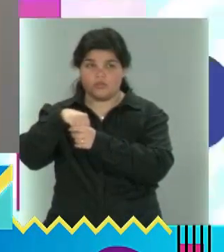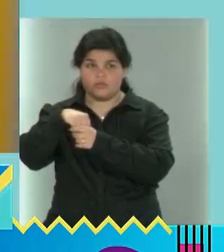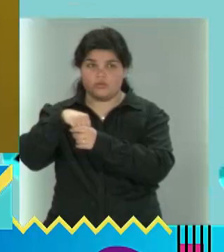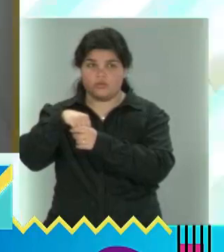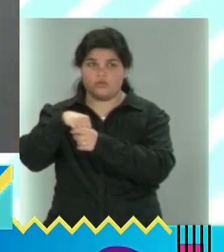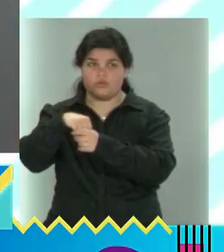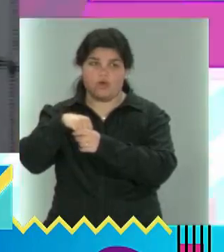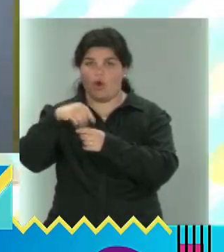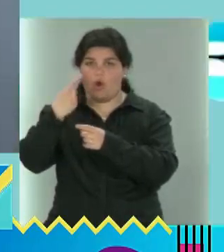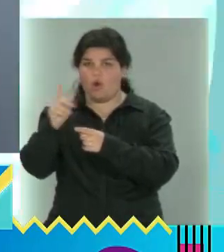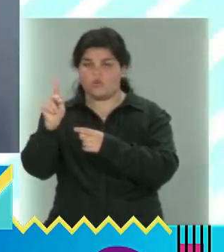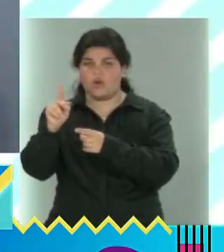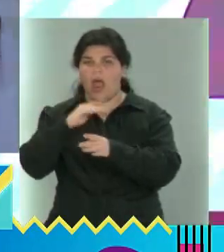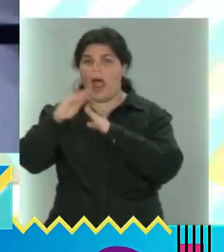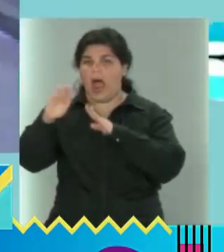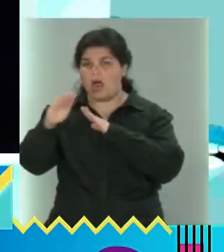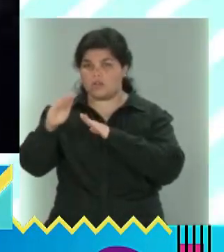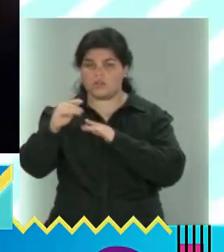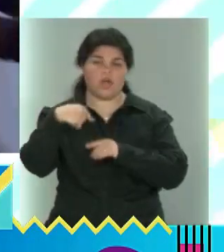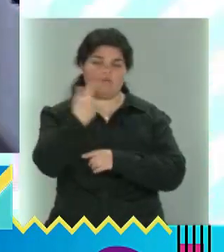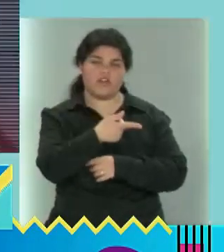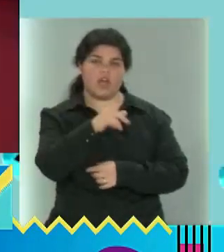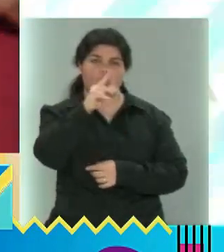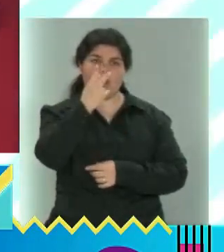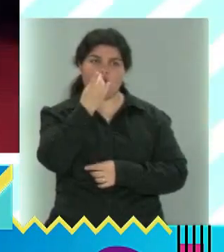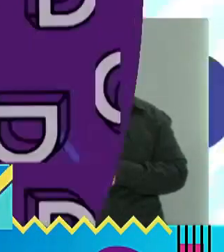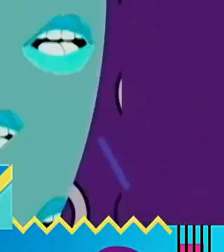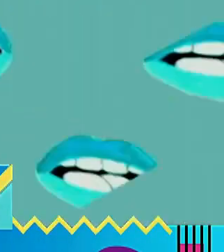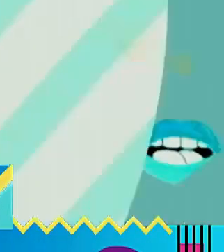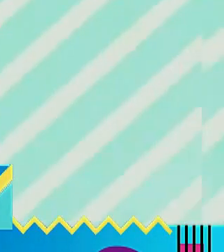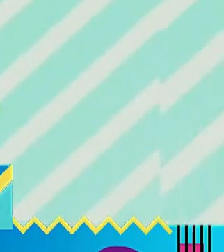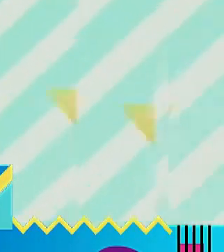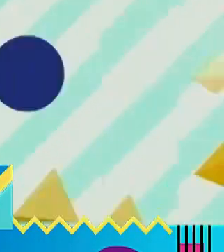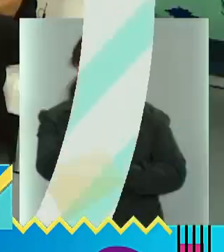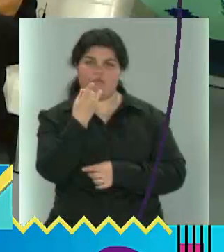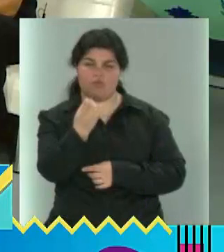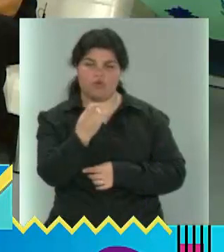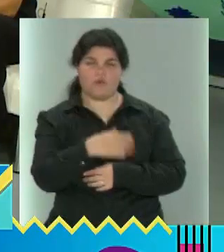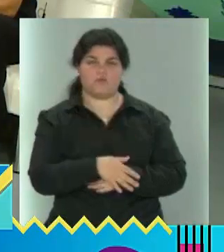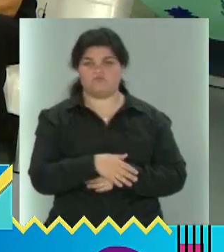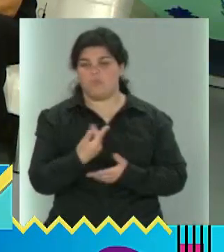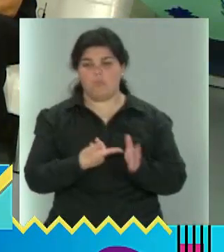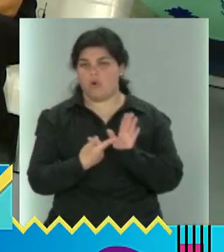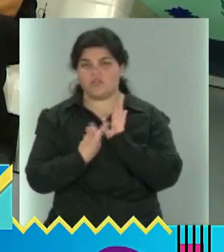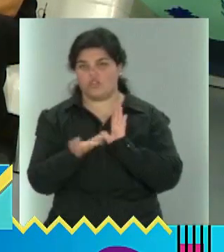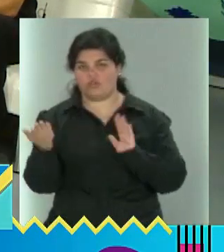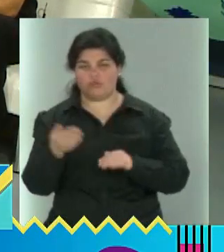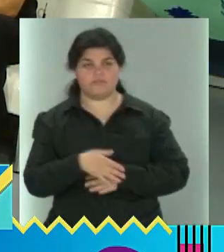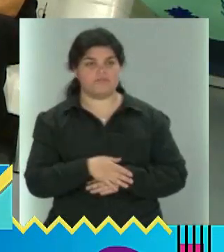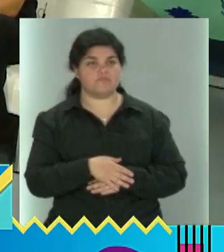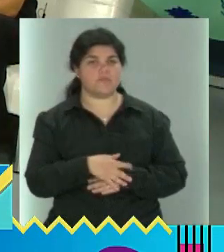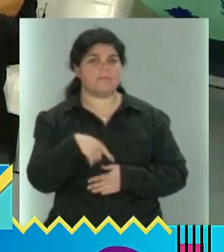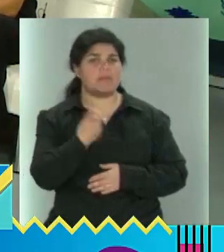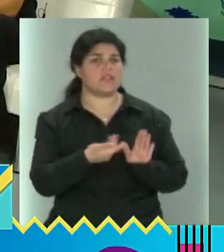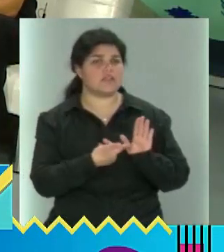Wushu, que es arte marcial. O sea, vamos a mostrar un poco de todo lo que hacemos. Bien. Antos, ¿qué muestran mañana? Bueno, vamos a